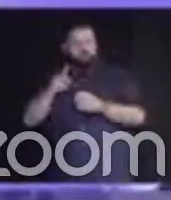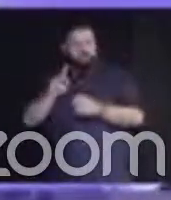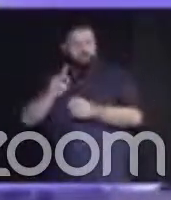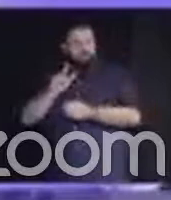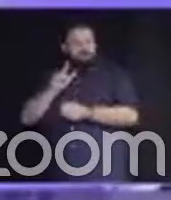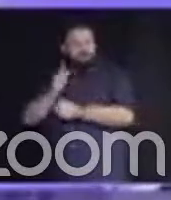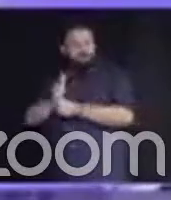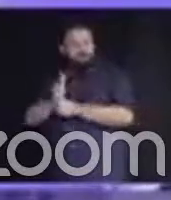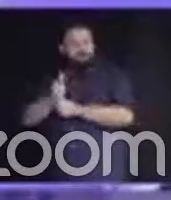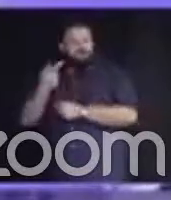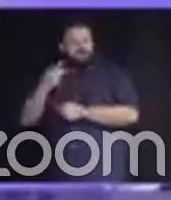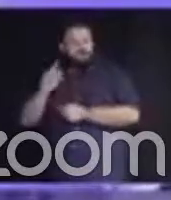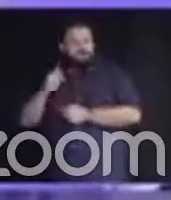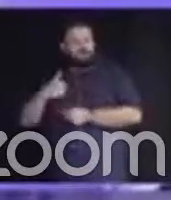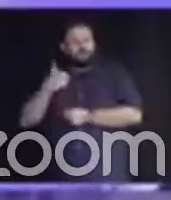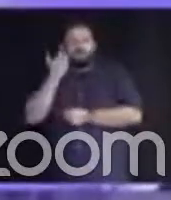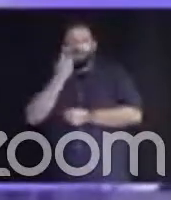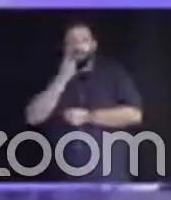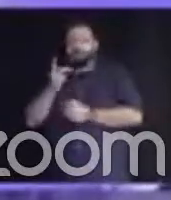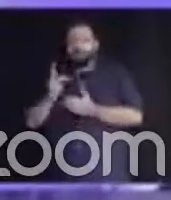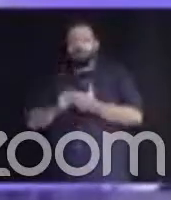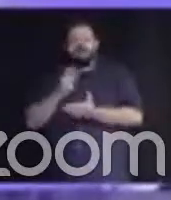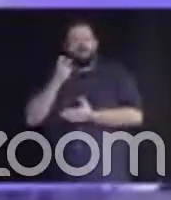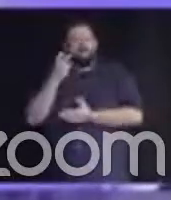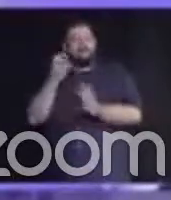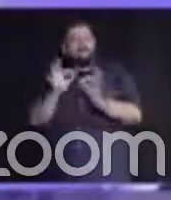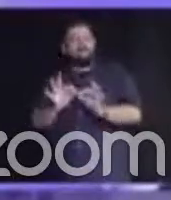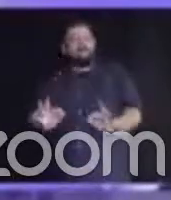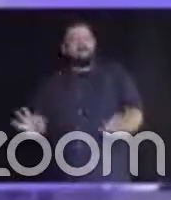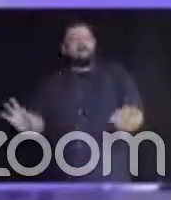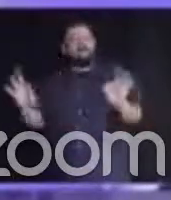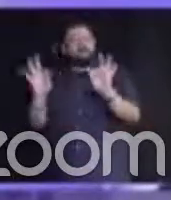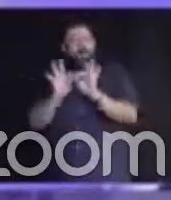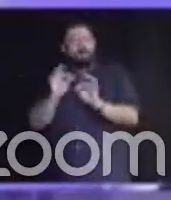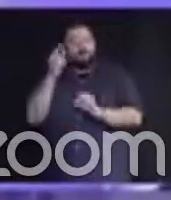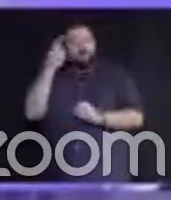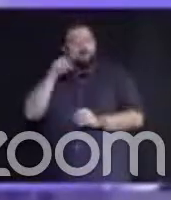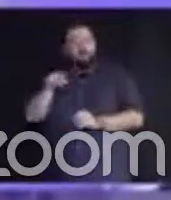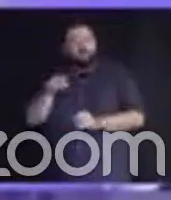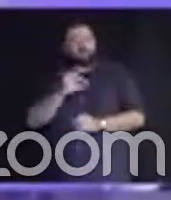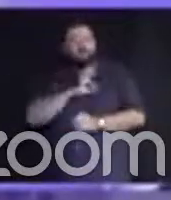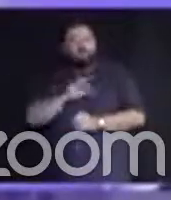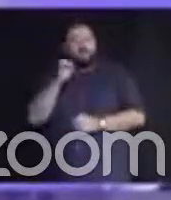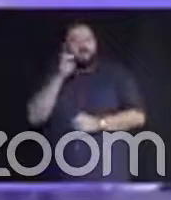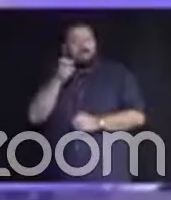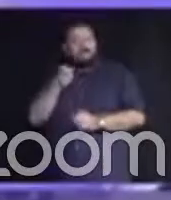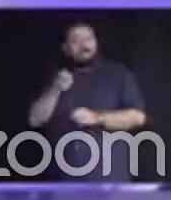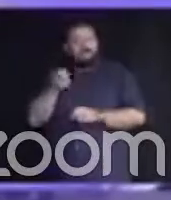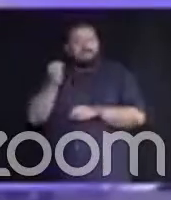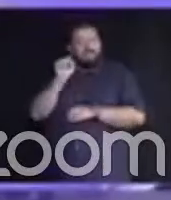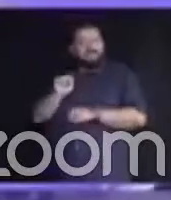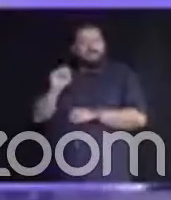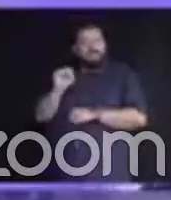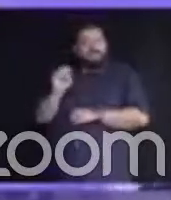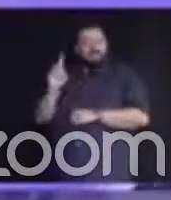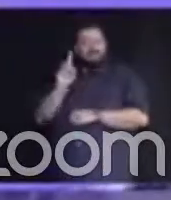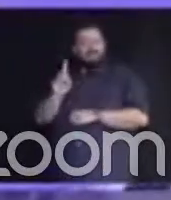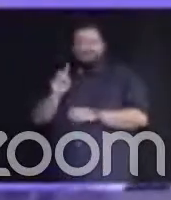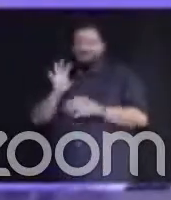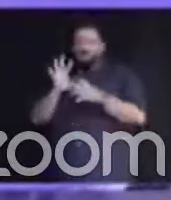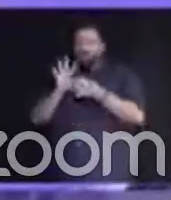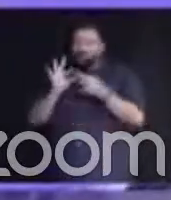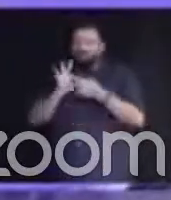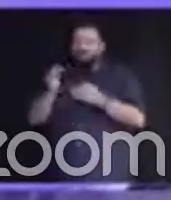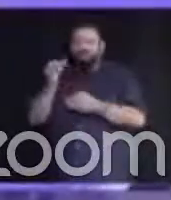Ya nomás se los voy a decir una vez más. Es muy importante que aterricen todo lo que vivieron este fin de semana. Porque se emocionan